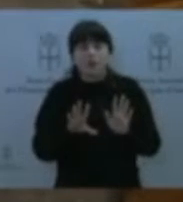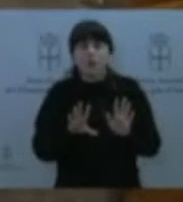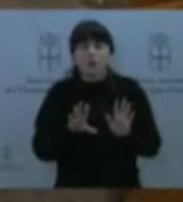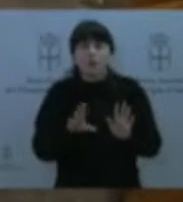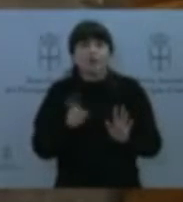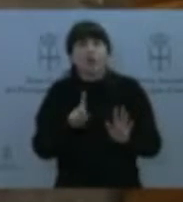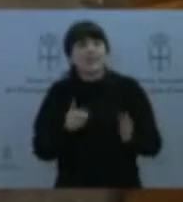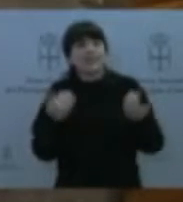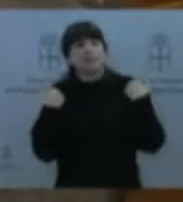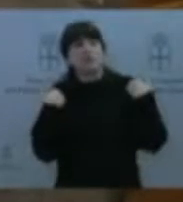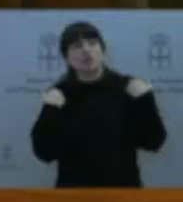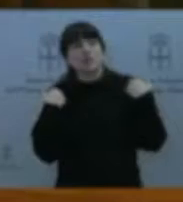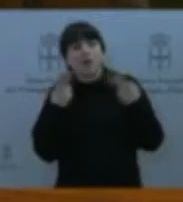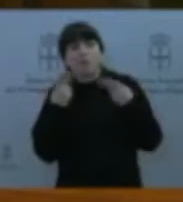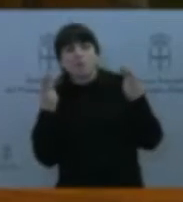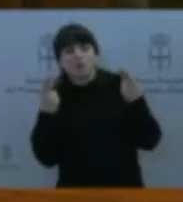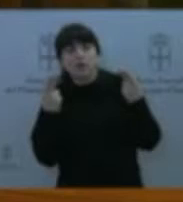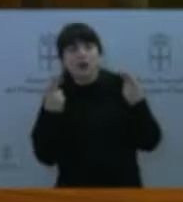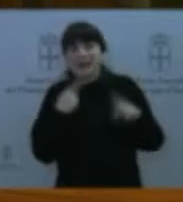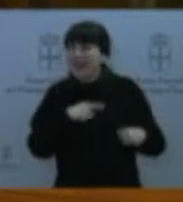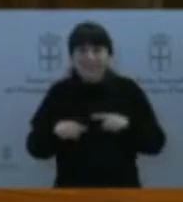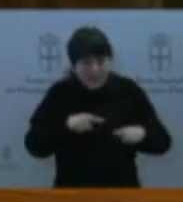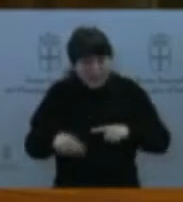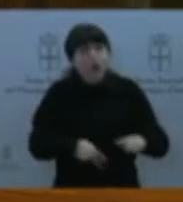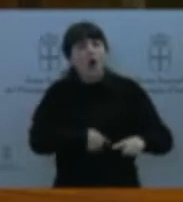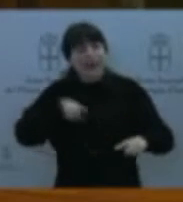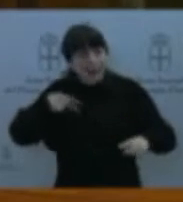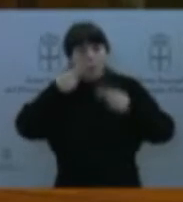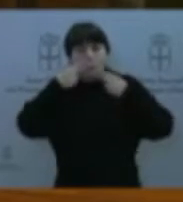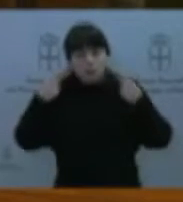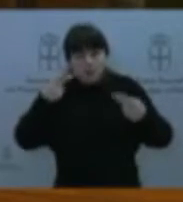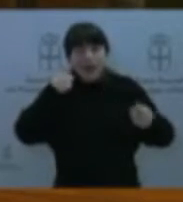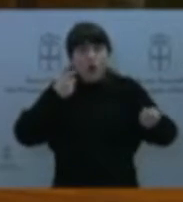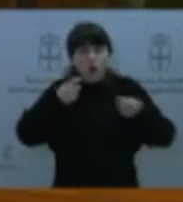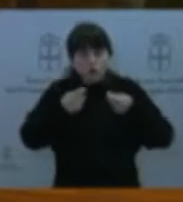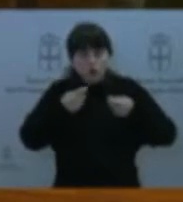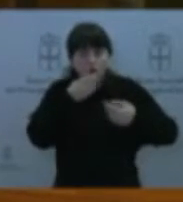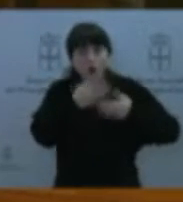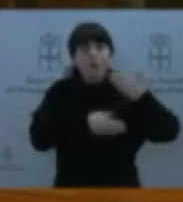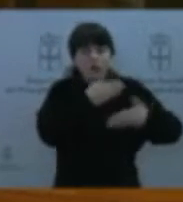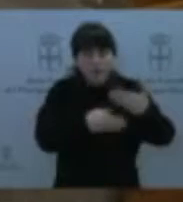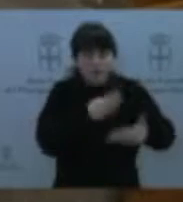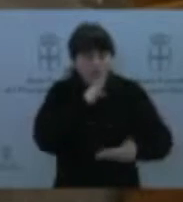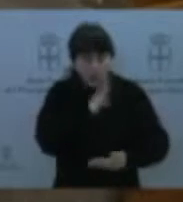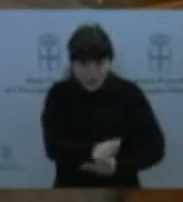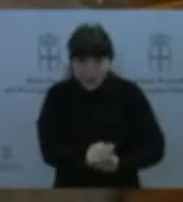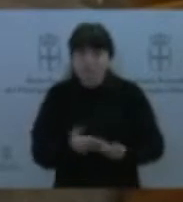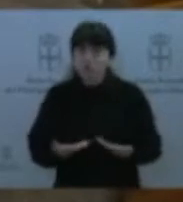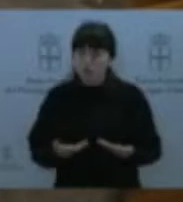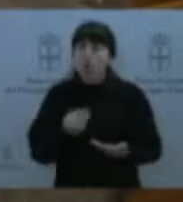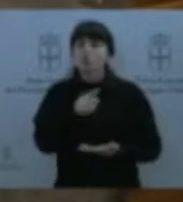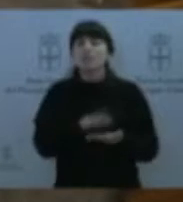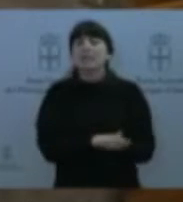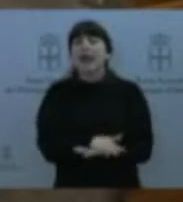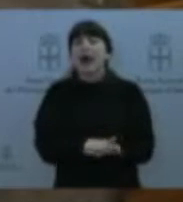General tuteló todo el procedimiento directamente. Habla de dos plazas que efectivamente no fueron sacadas